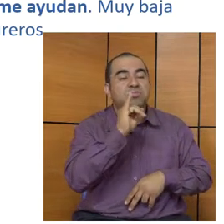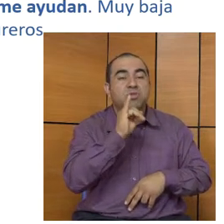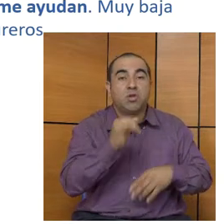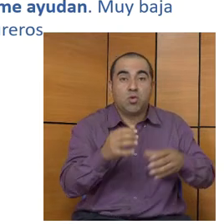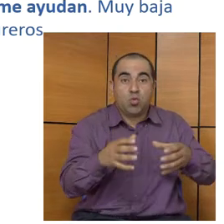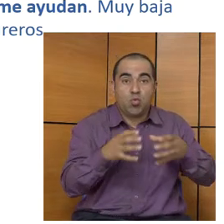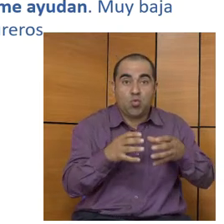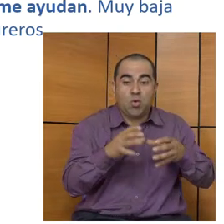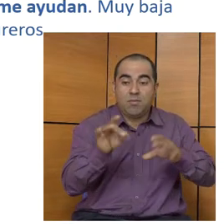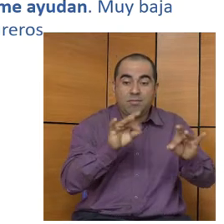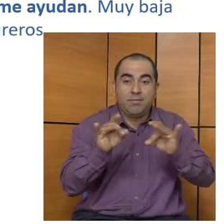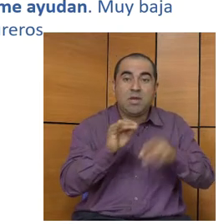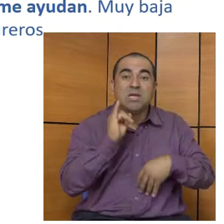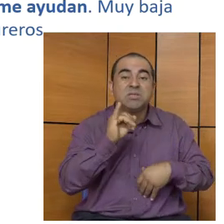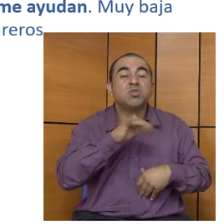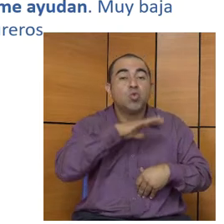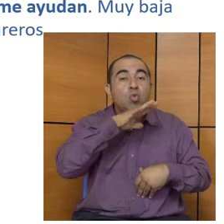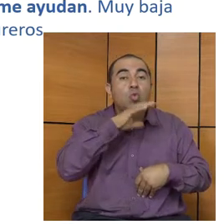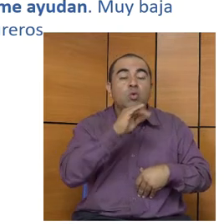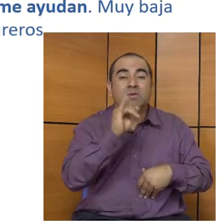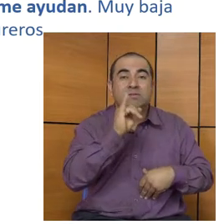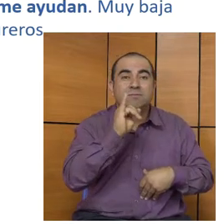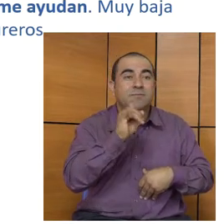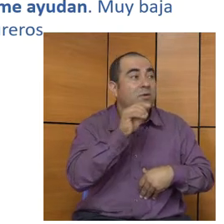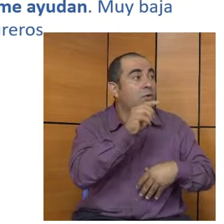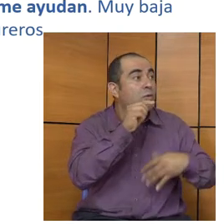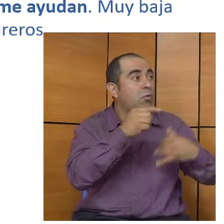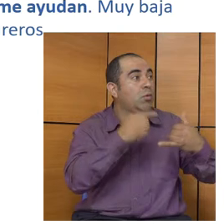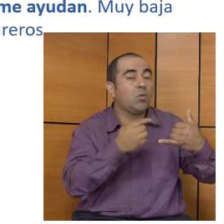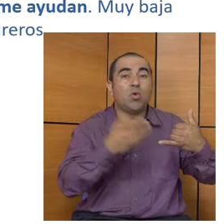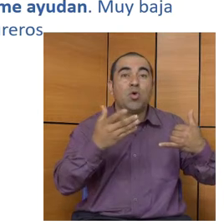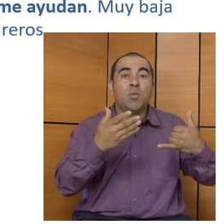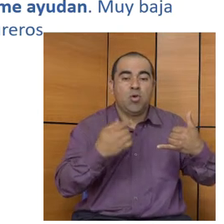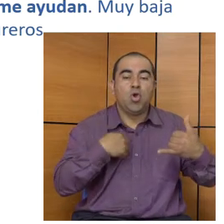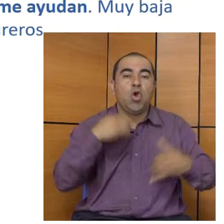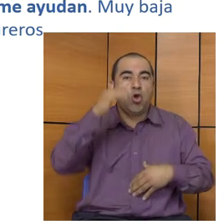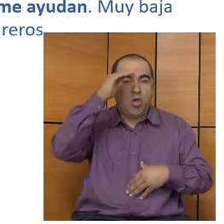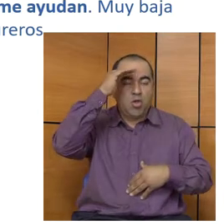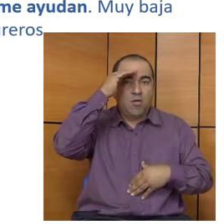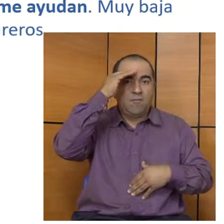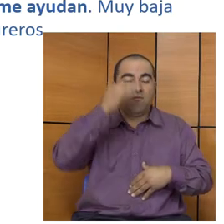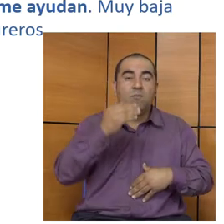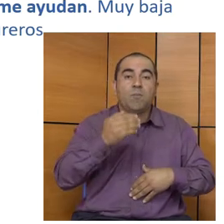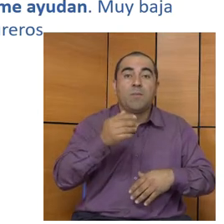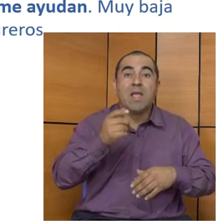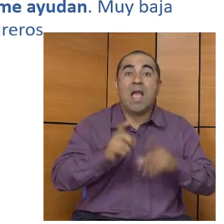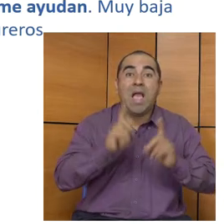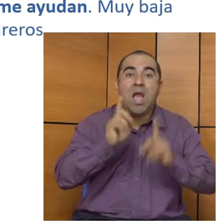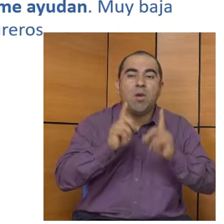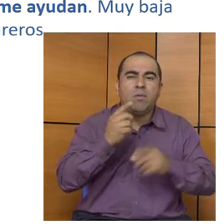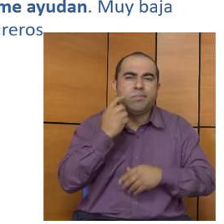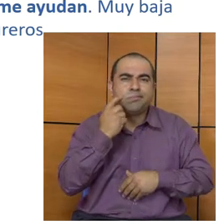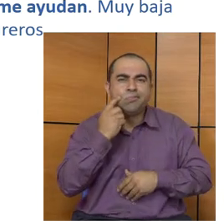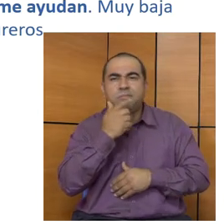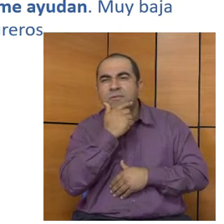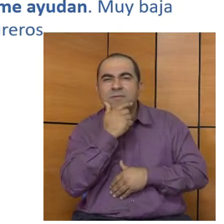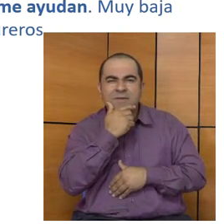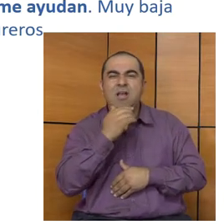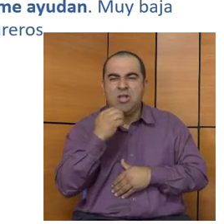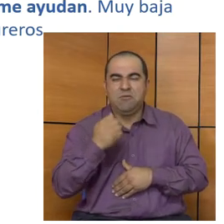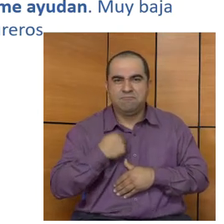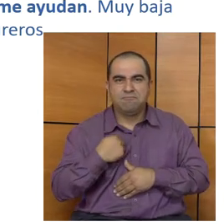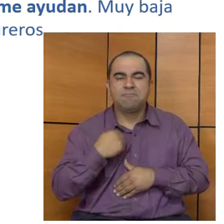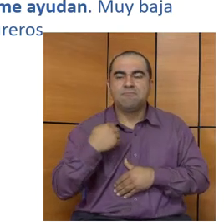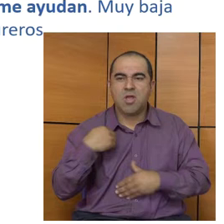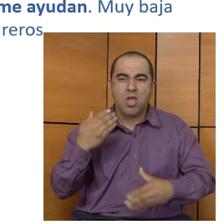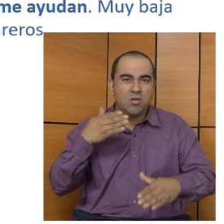Este primer grupo se caracterizaba sobre todo por la autoconfianza. Era gente muy aventurera, esa capacidad de,